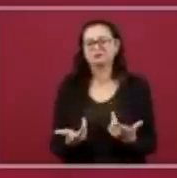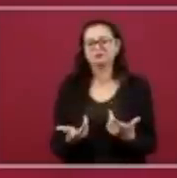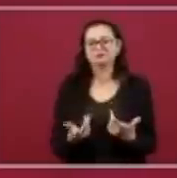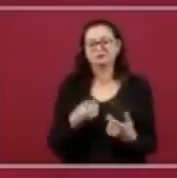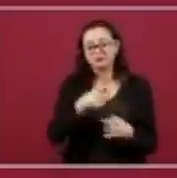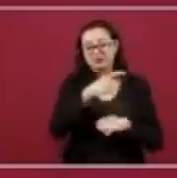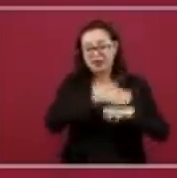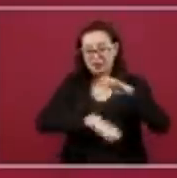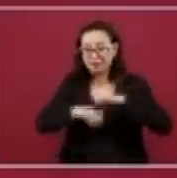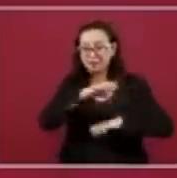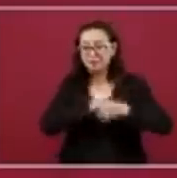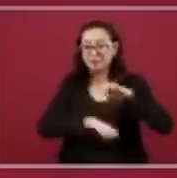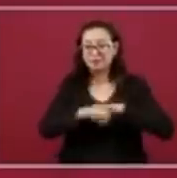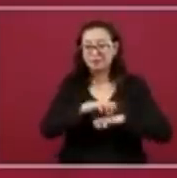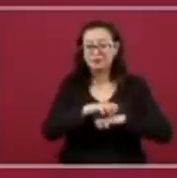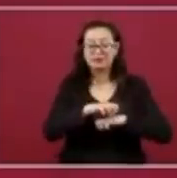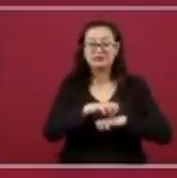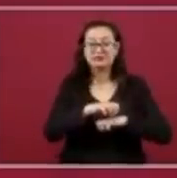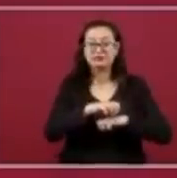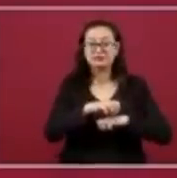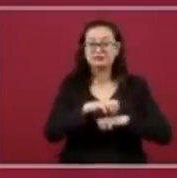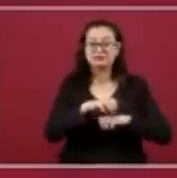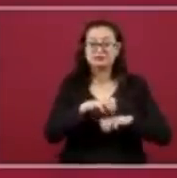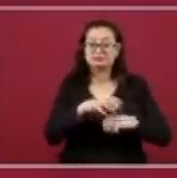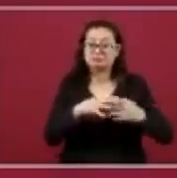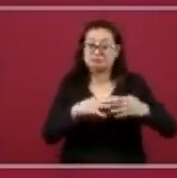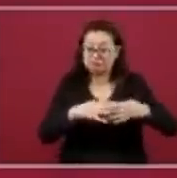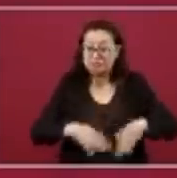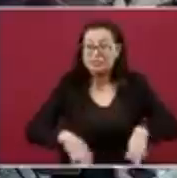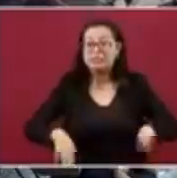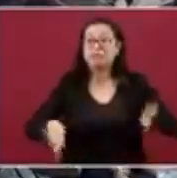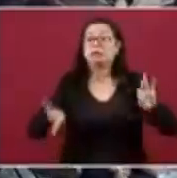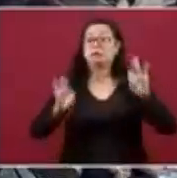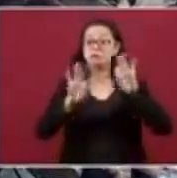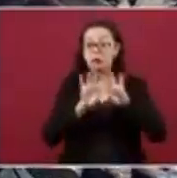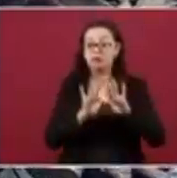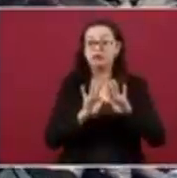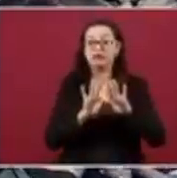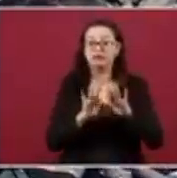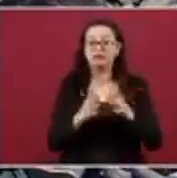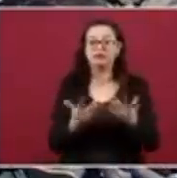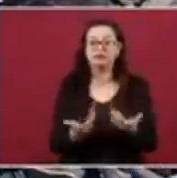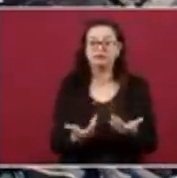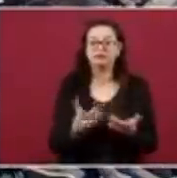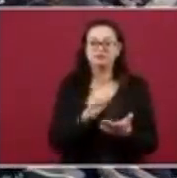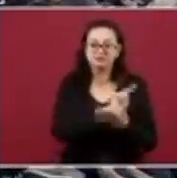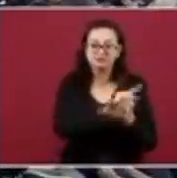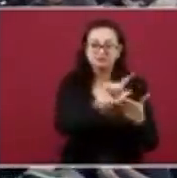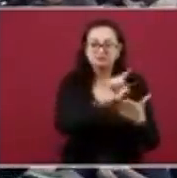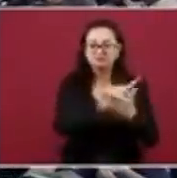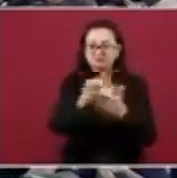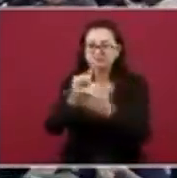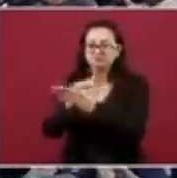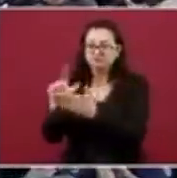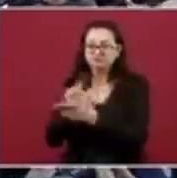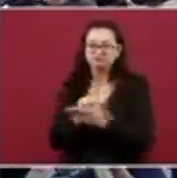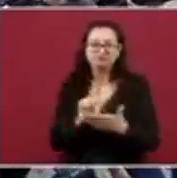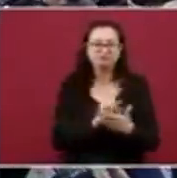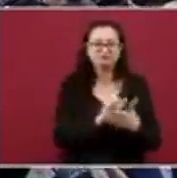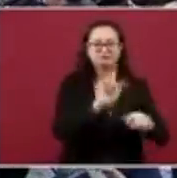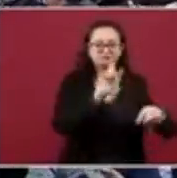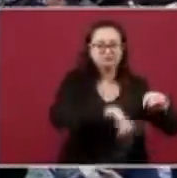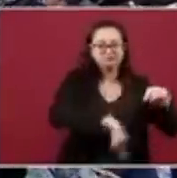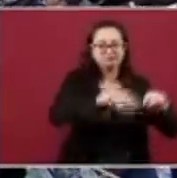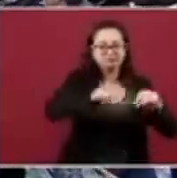las empresas más importantes, estratégicas. Se está limpiando